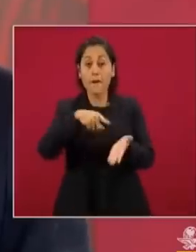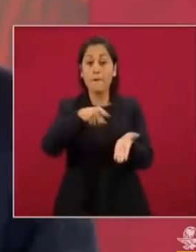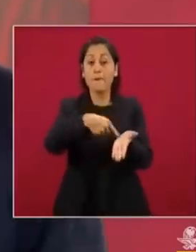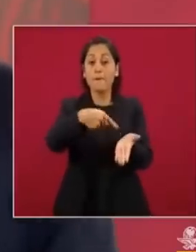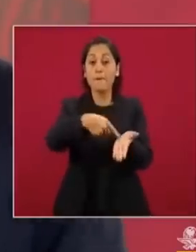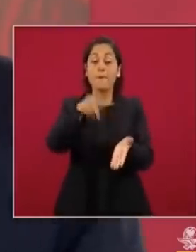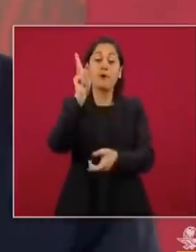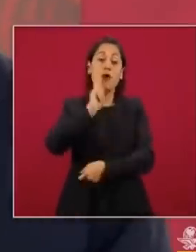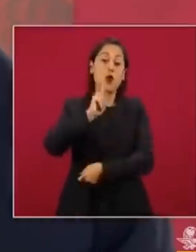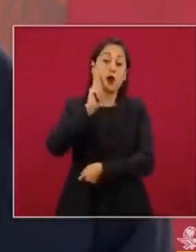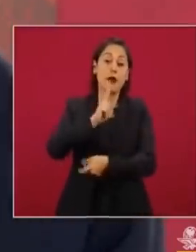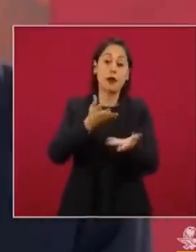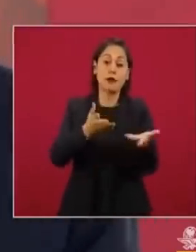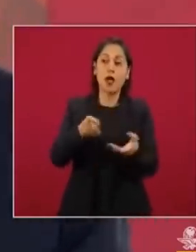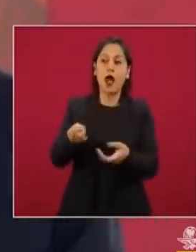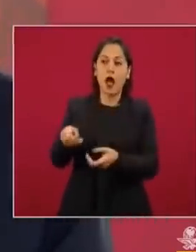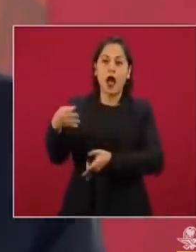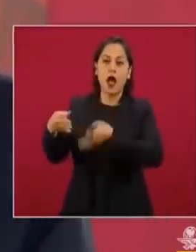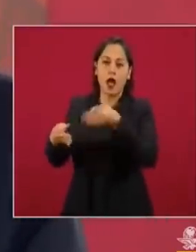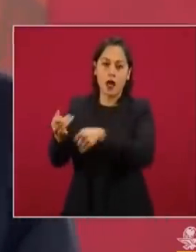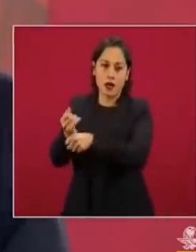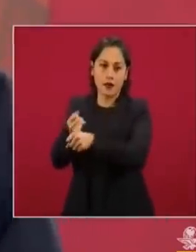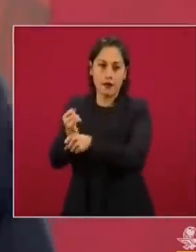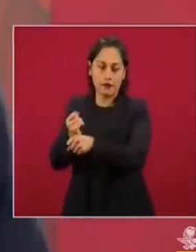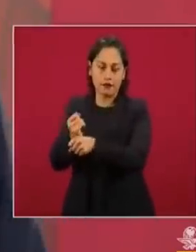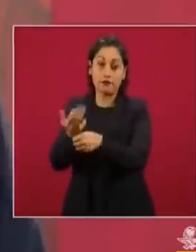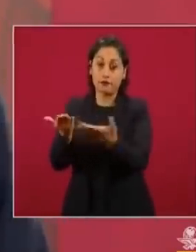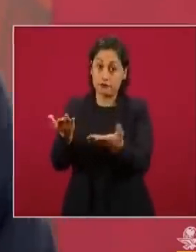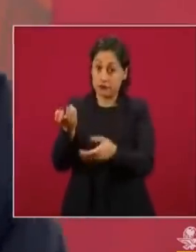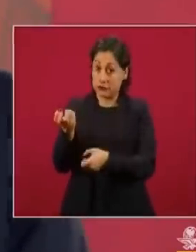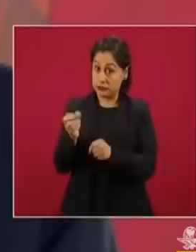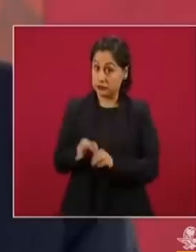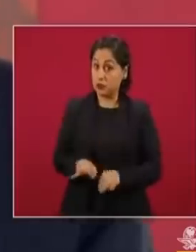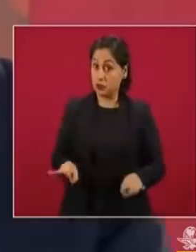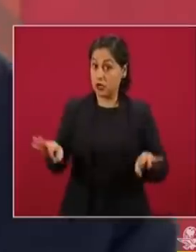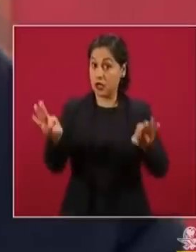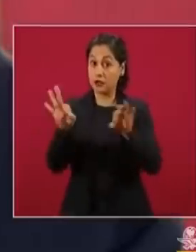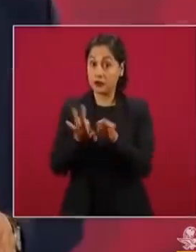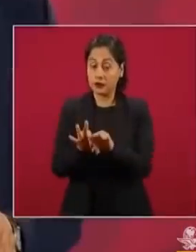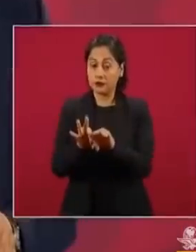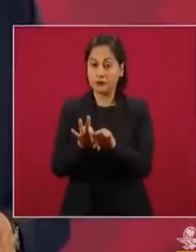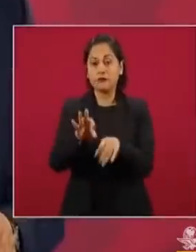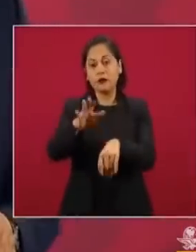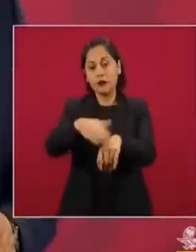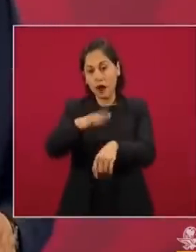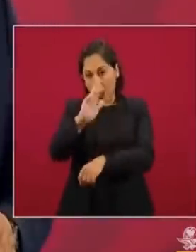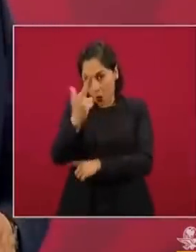Además, México es un país, que no se olvide, libre, independiente, soberano.